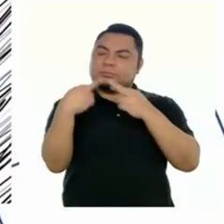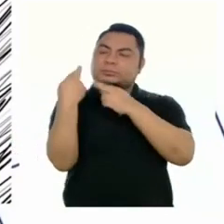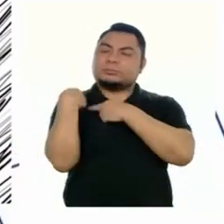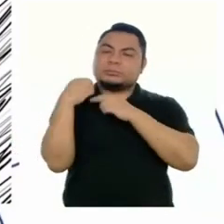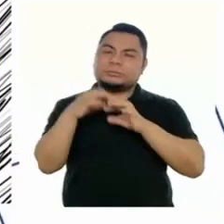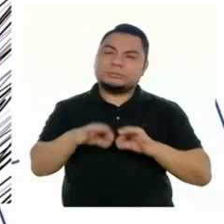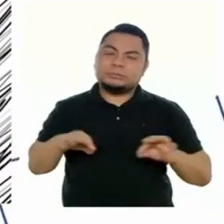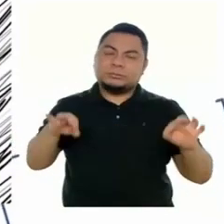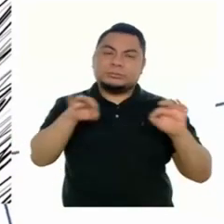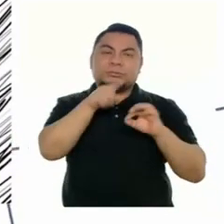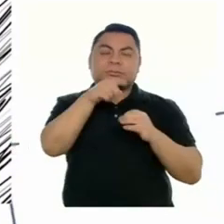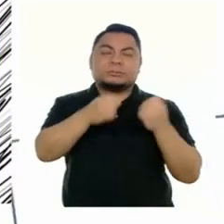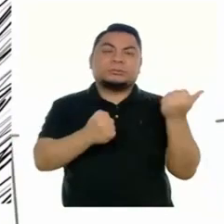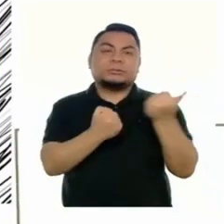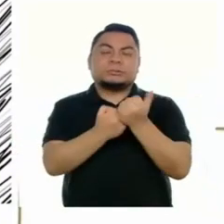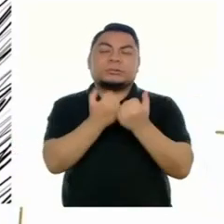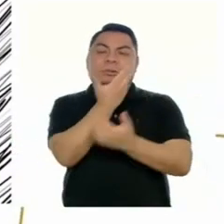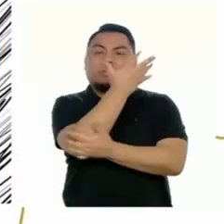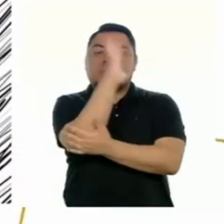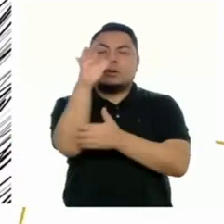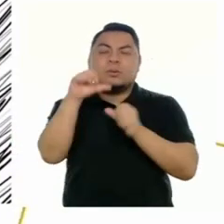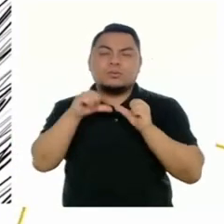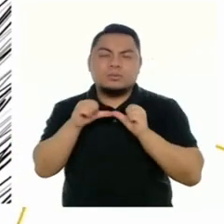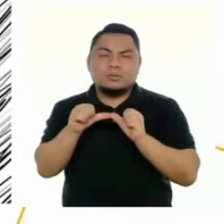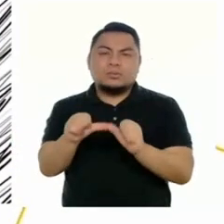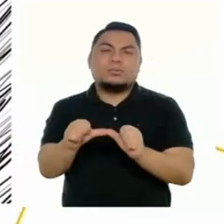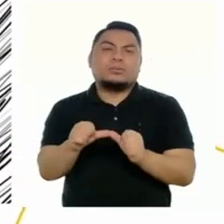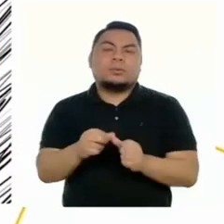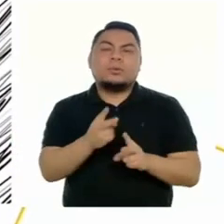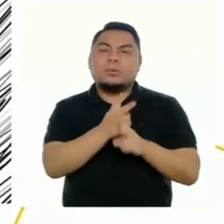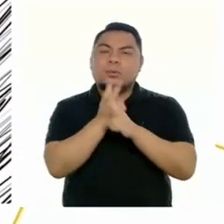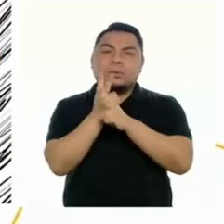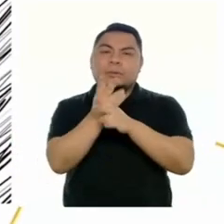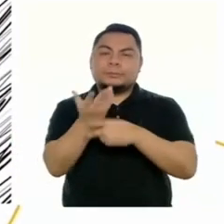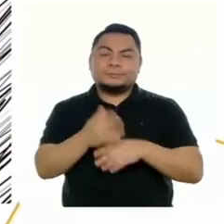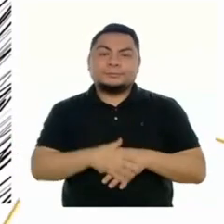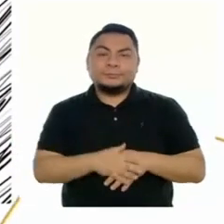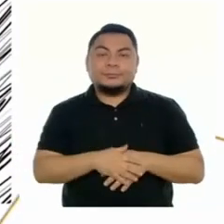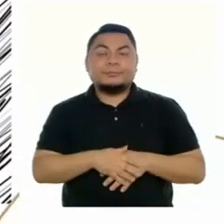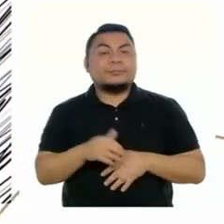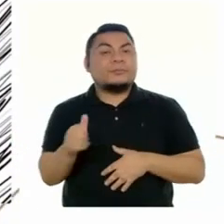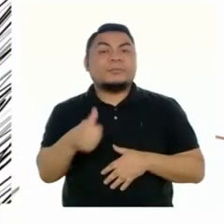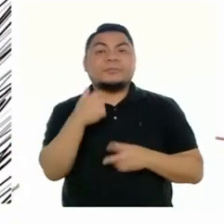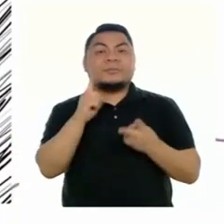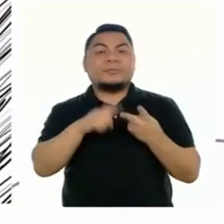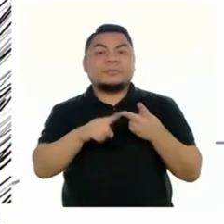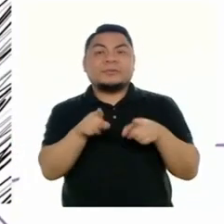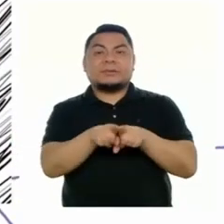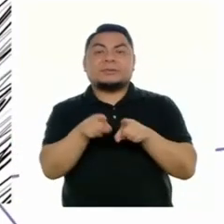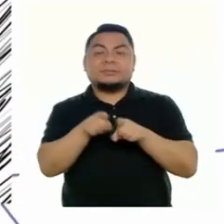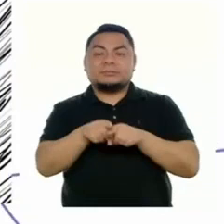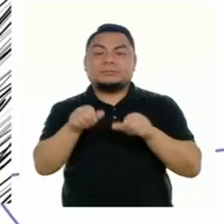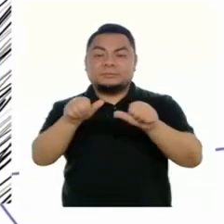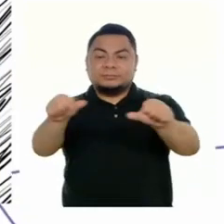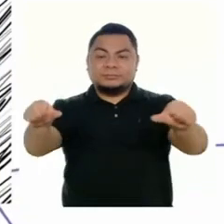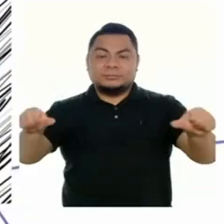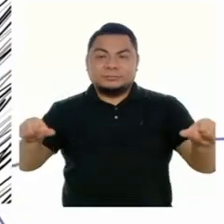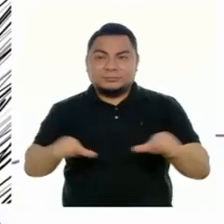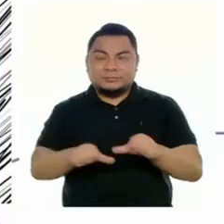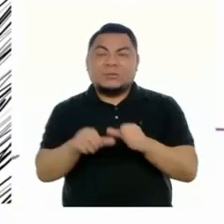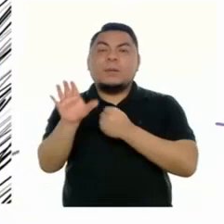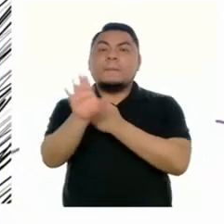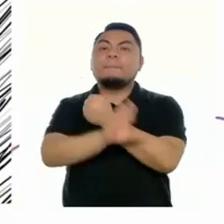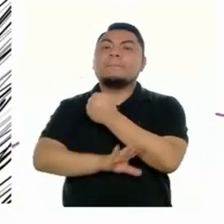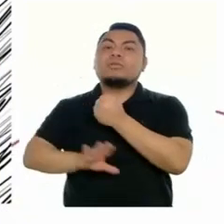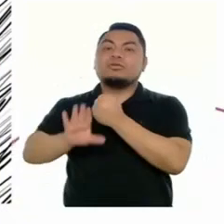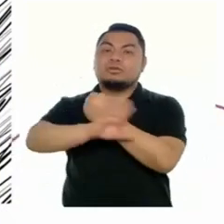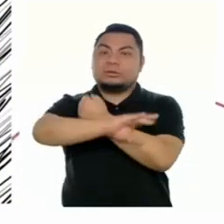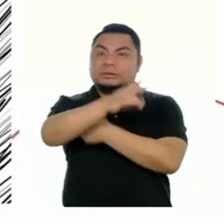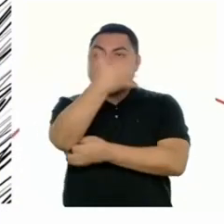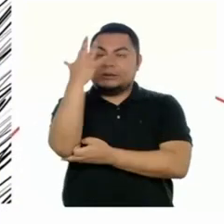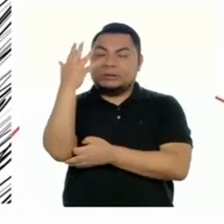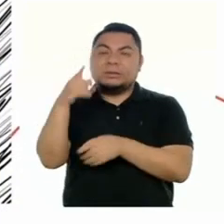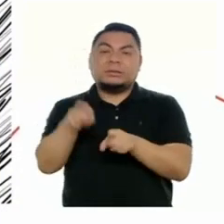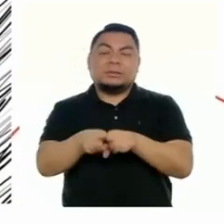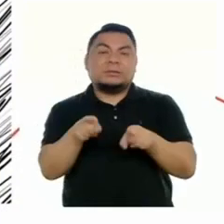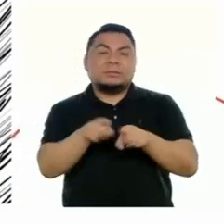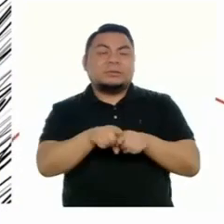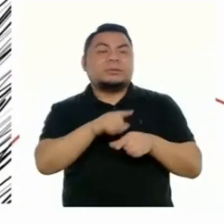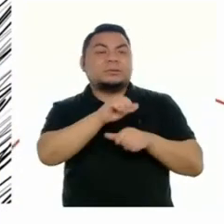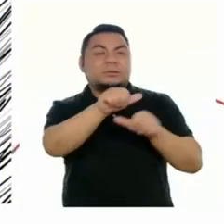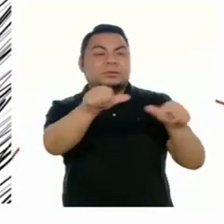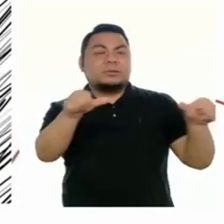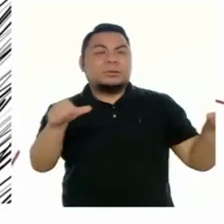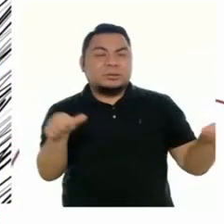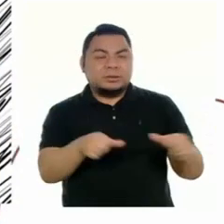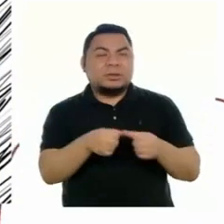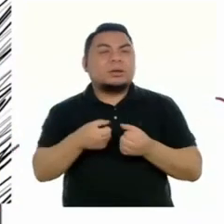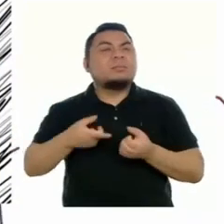rol importante a favor de la conservación de nuestros bosques. Otras categorías son nuestras áreas naturales protegidas, así como las